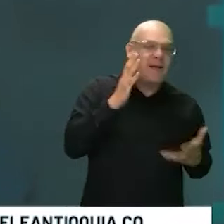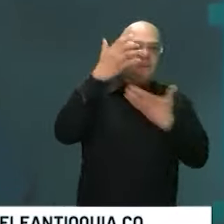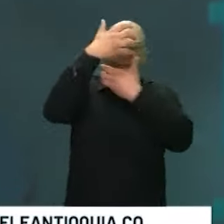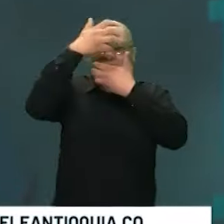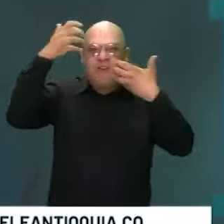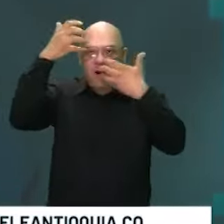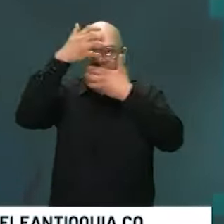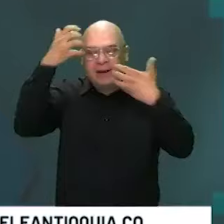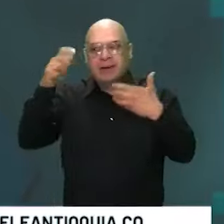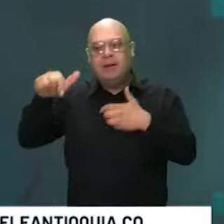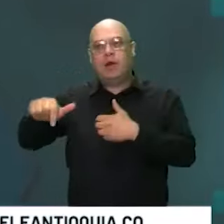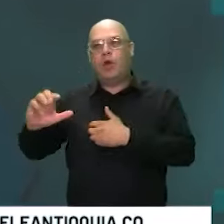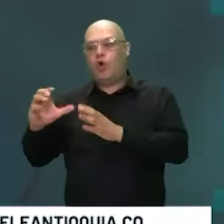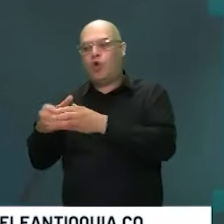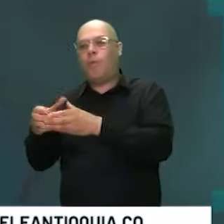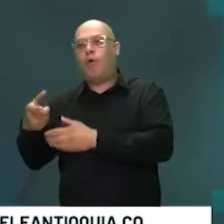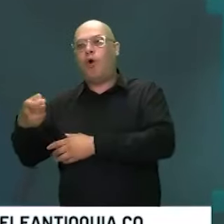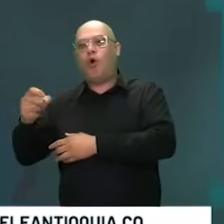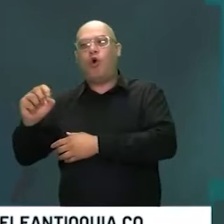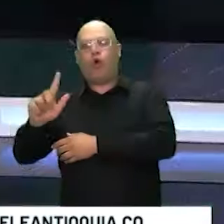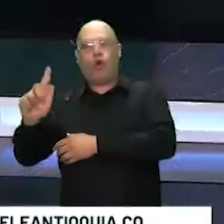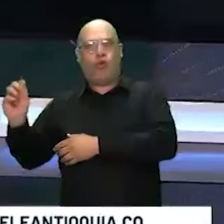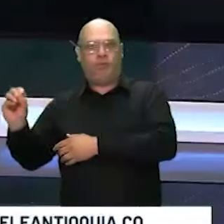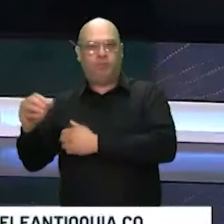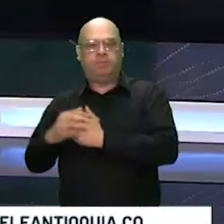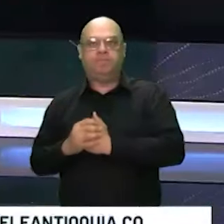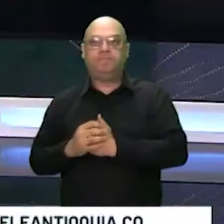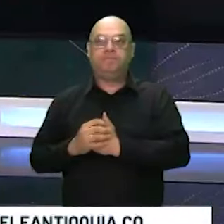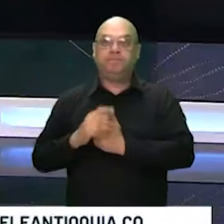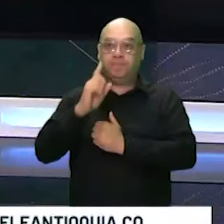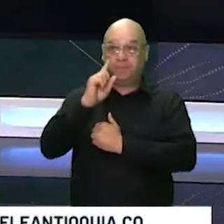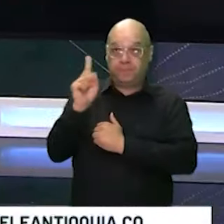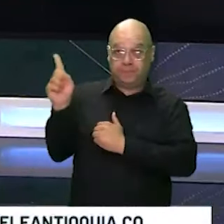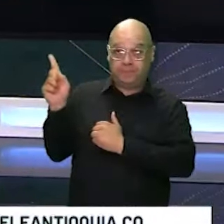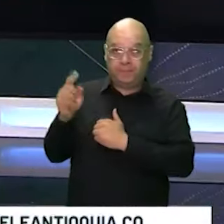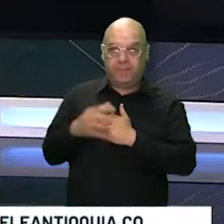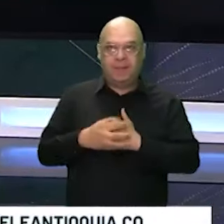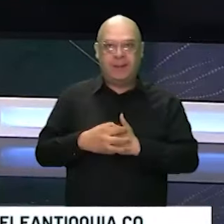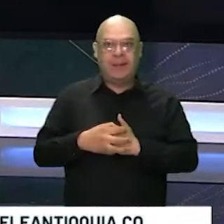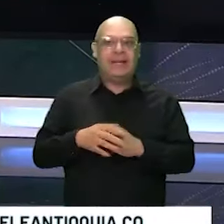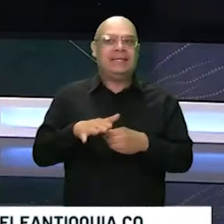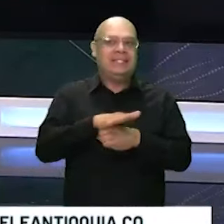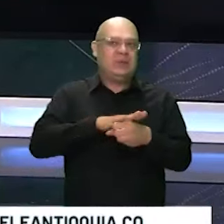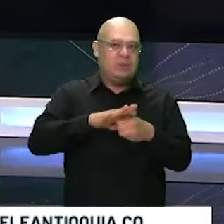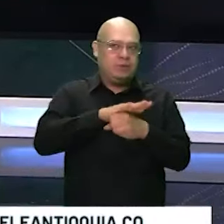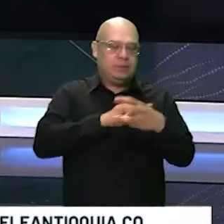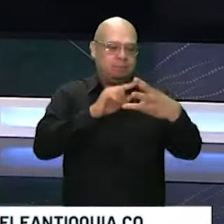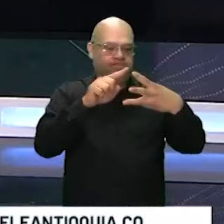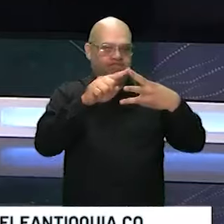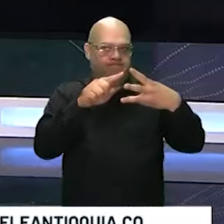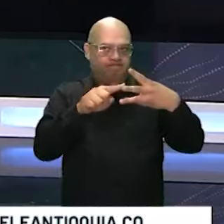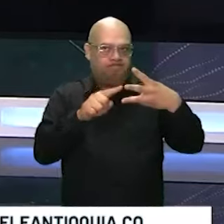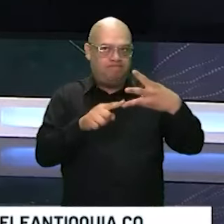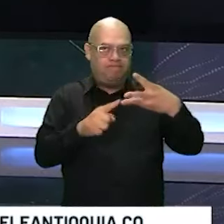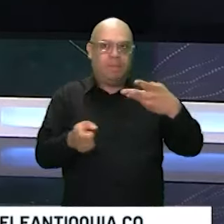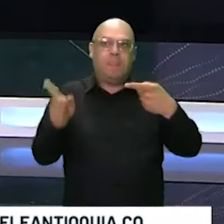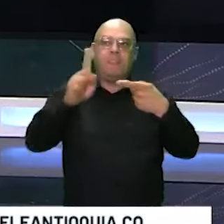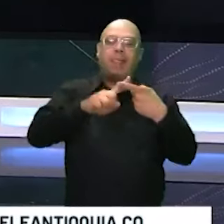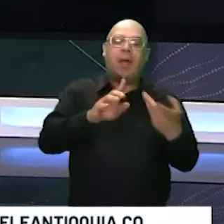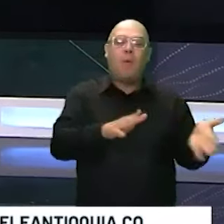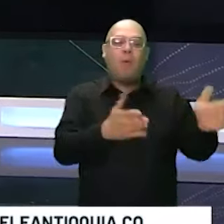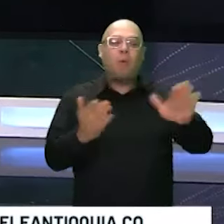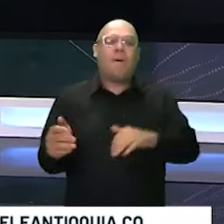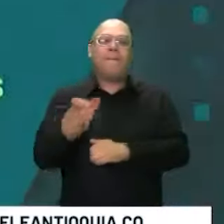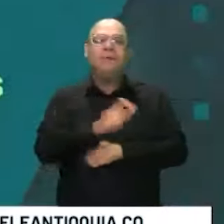también el Clan del Golfo. Si revisamos en este caso, por ejemplo, tres situaciones puntuales. Hablamos del asesinato de 6 soldados